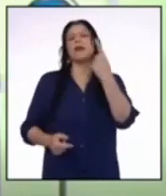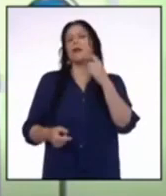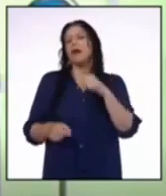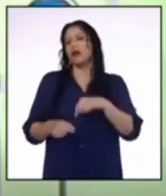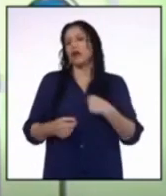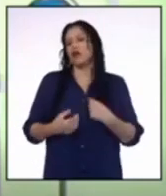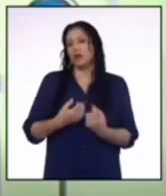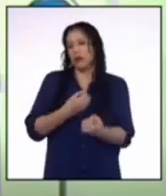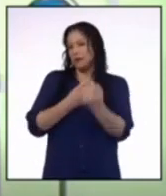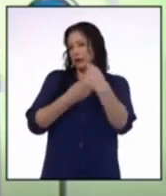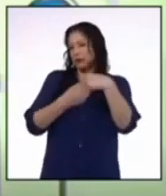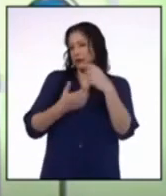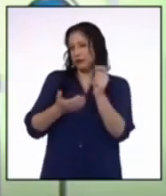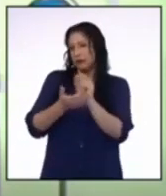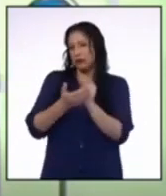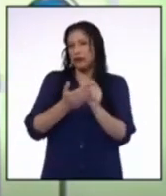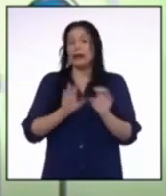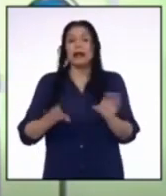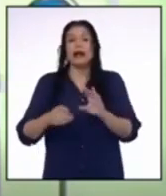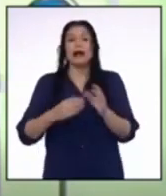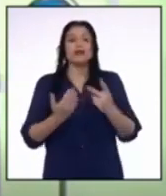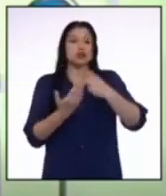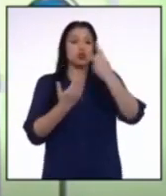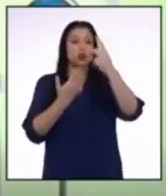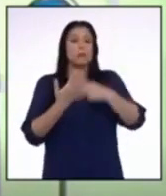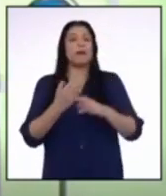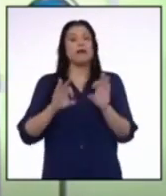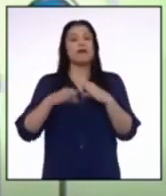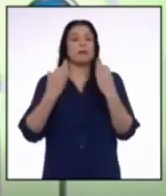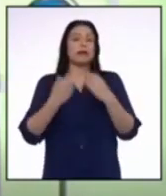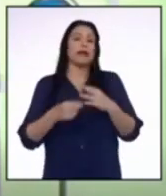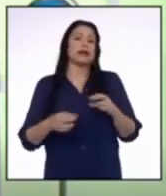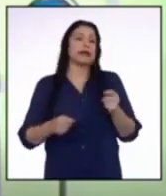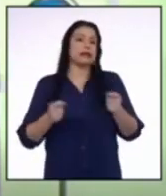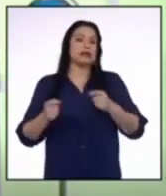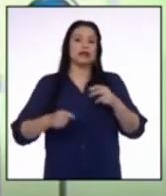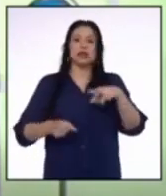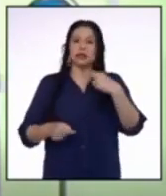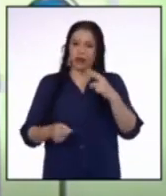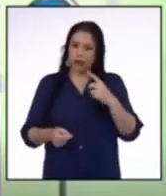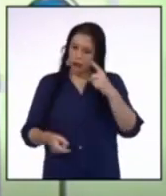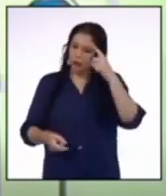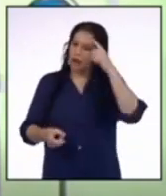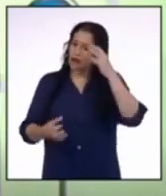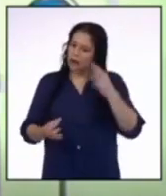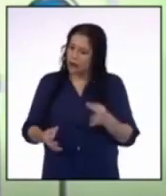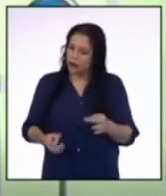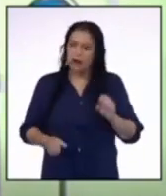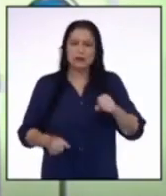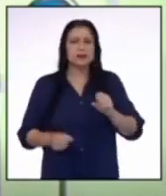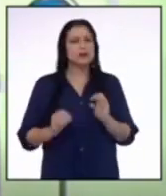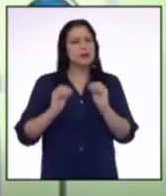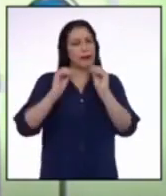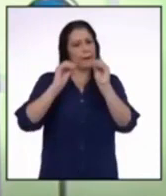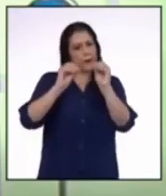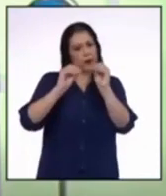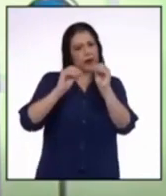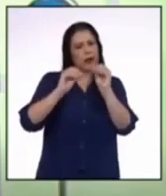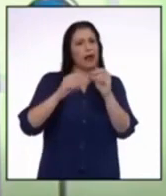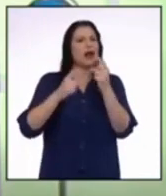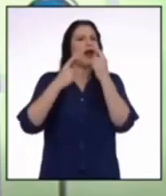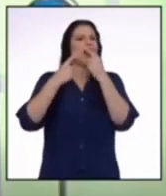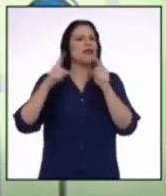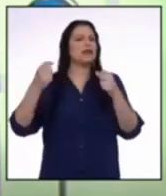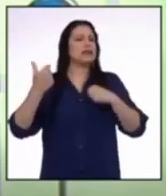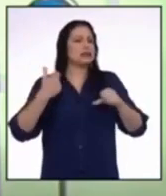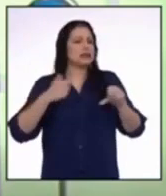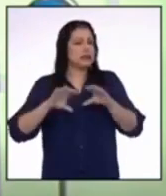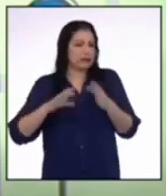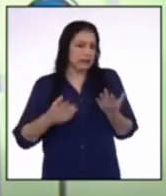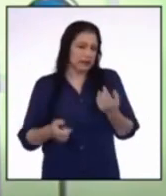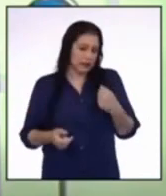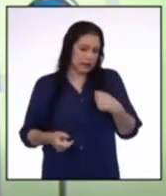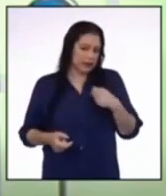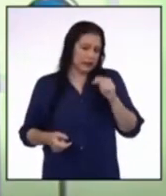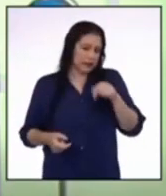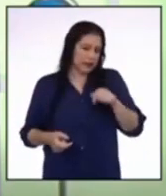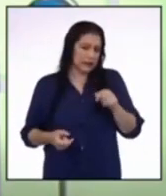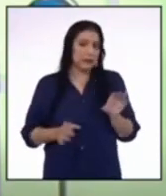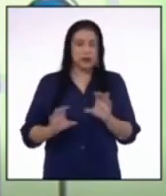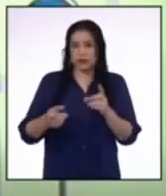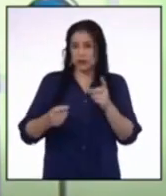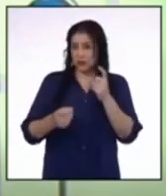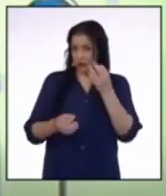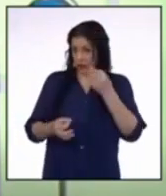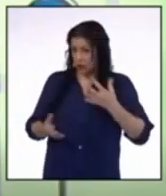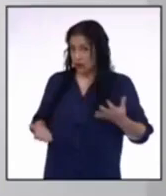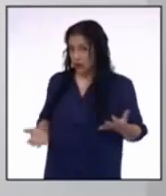que participaré haciendo un plan familiar de gestión de riesgos. Pero sí creo que debería colocarse las diferentes actividades que debemos realizar.